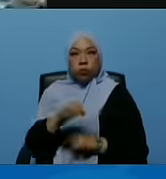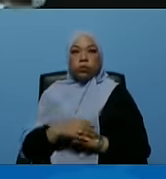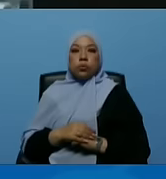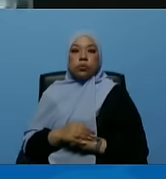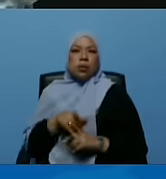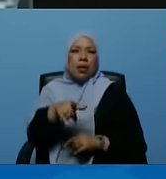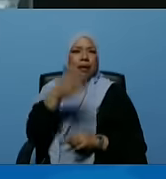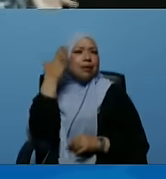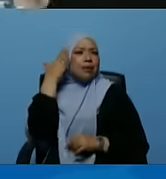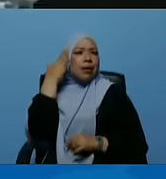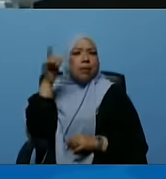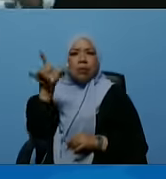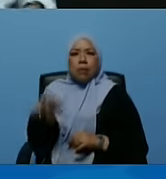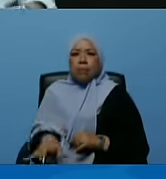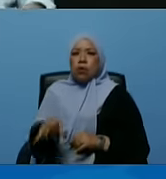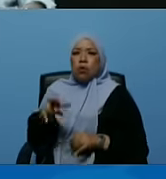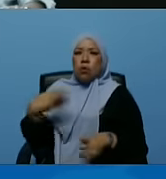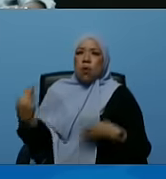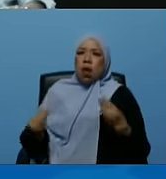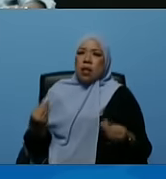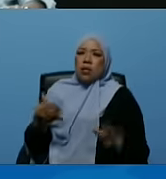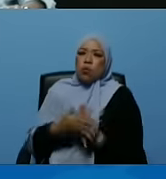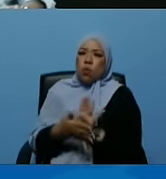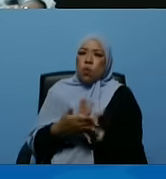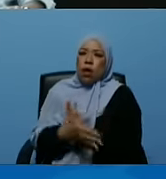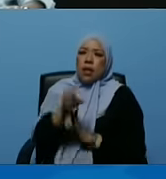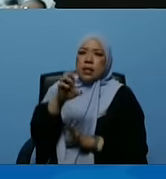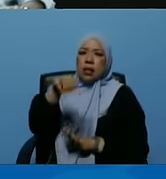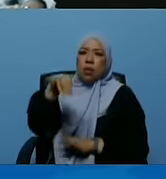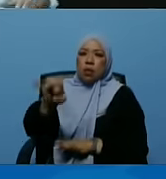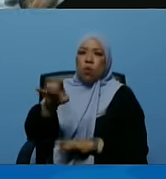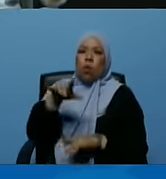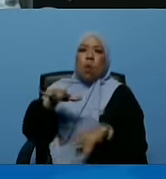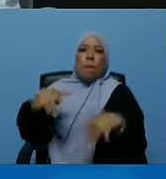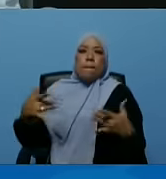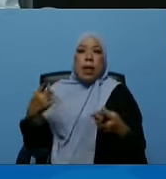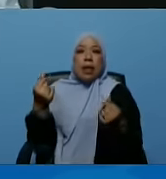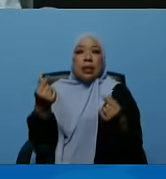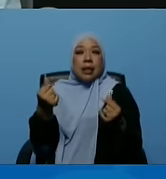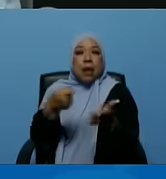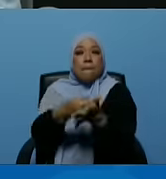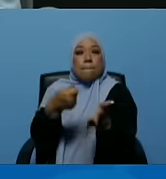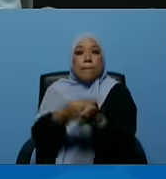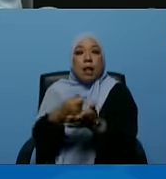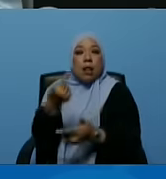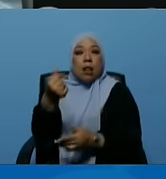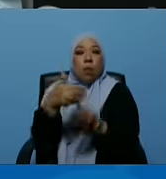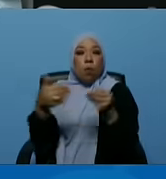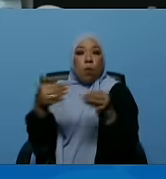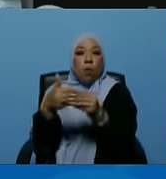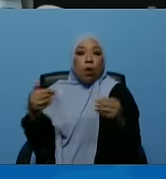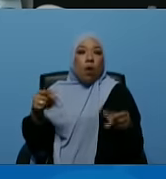¿Qué sabe Lele Pons de CNE? Ah, pero ¿cuánta platica le están poniendo por detrás?